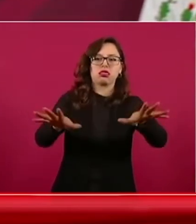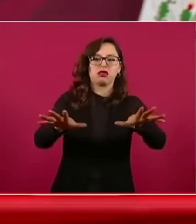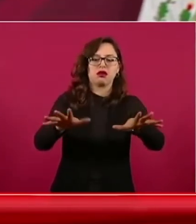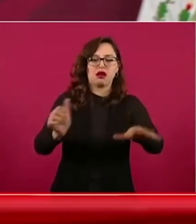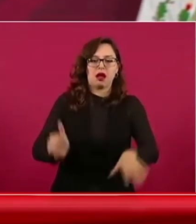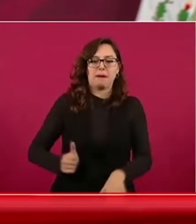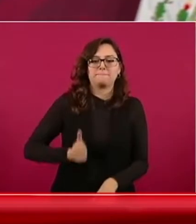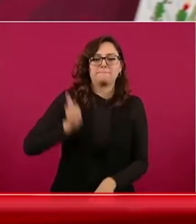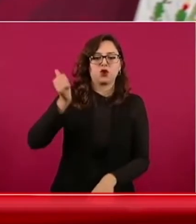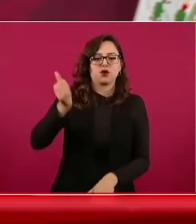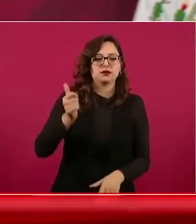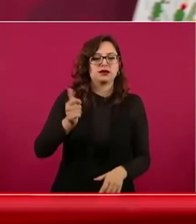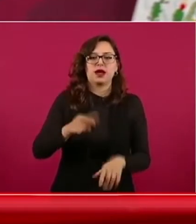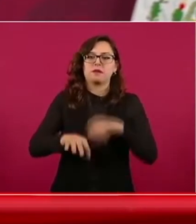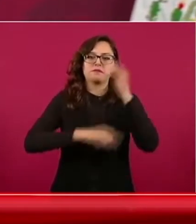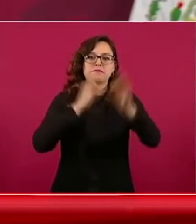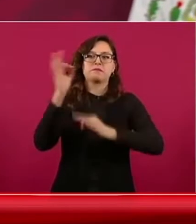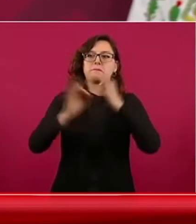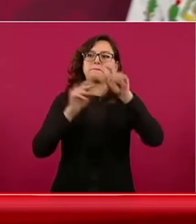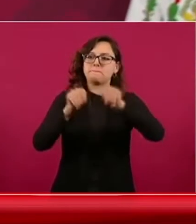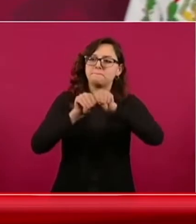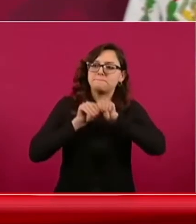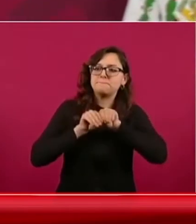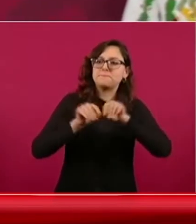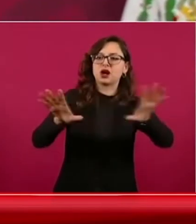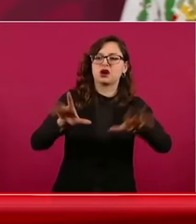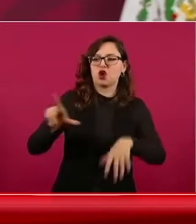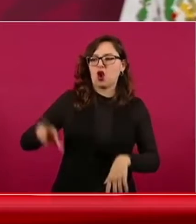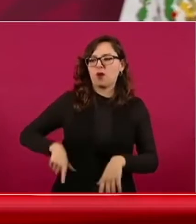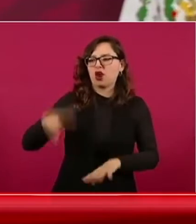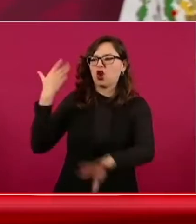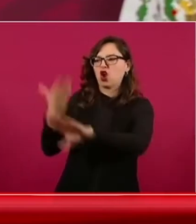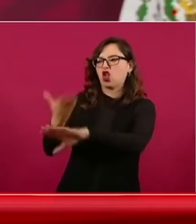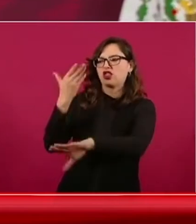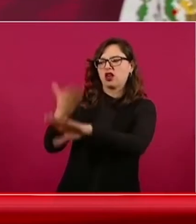Eso fue pasto para el conservadurismo,